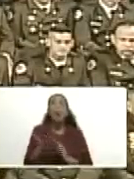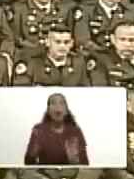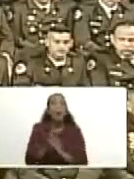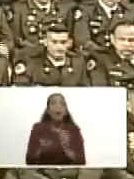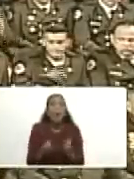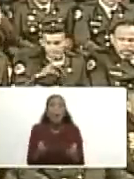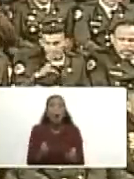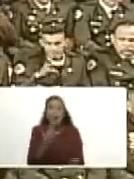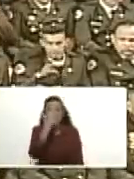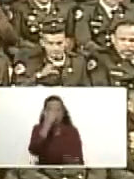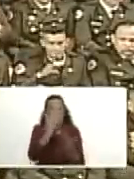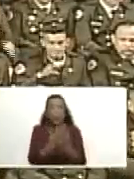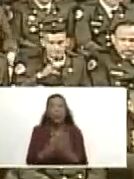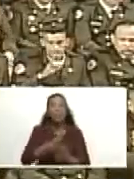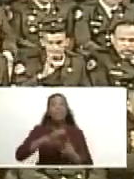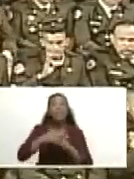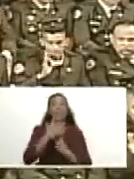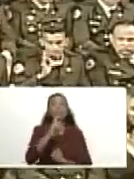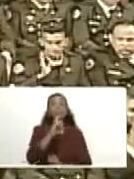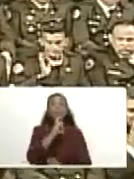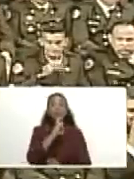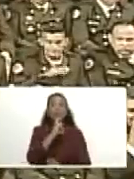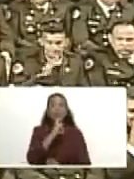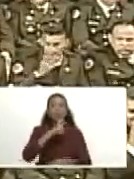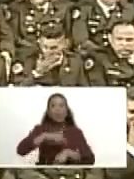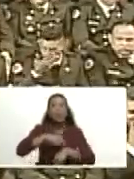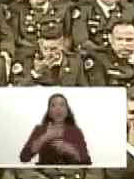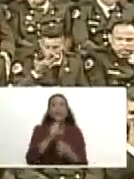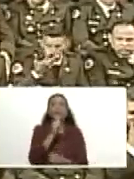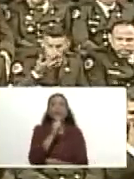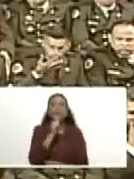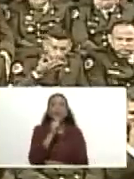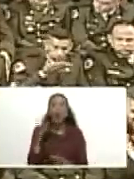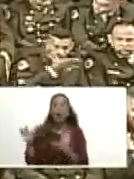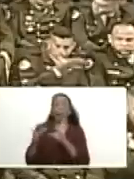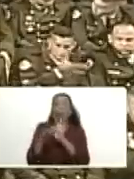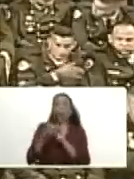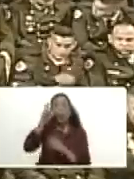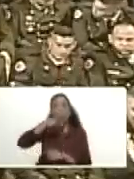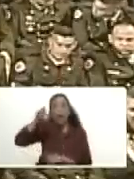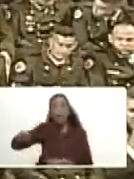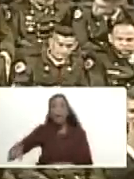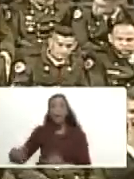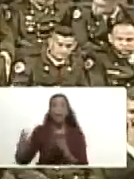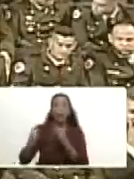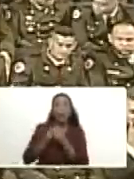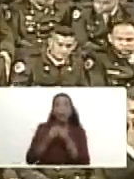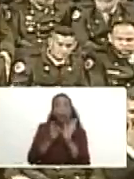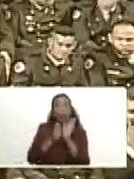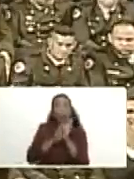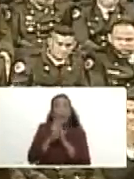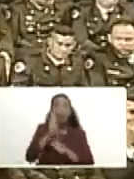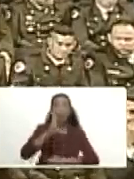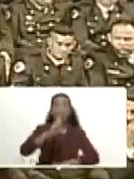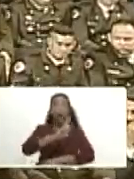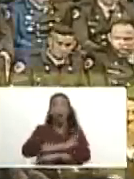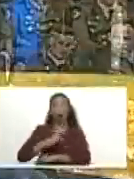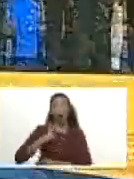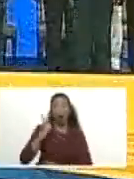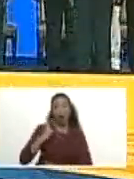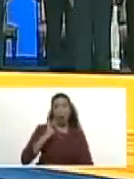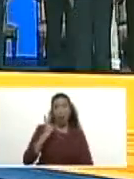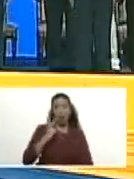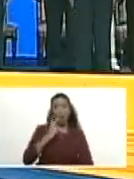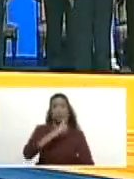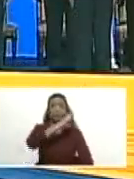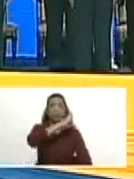cualquier conflicto, cualquier circunstancia de pie, con el pueblo en armas. Continúa el acto de ascensos militares de